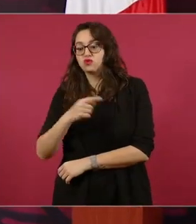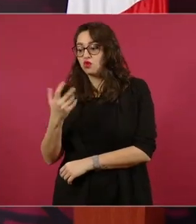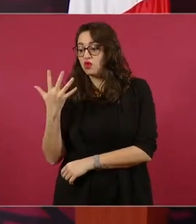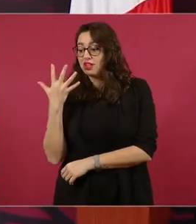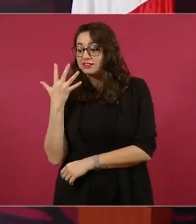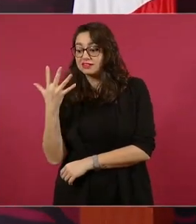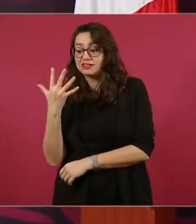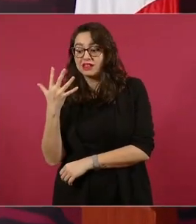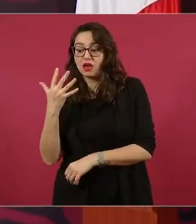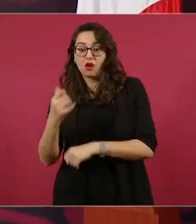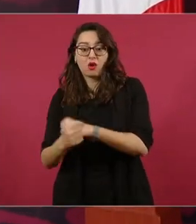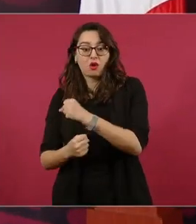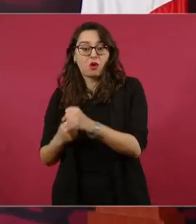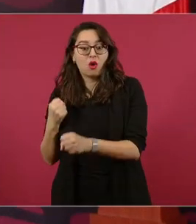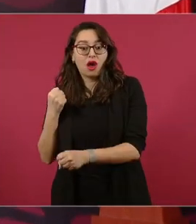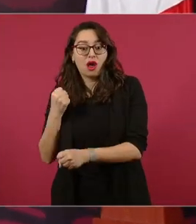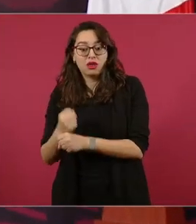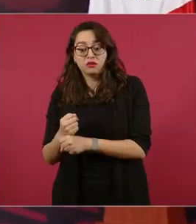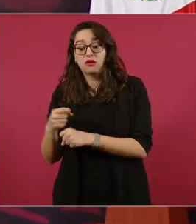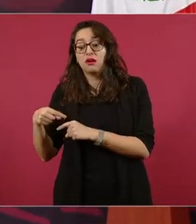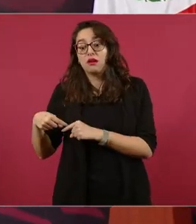vamos a dejar